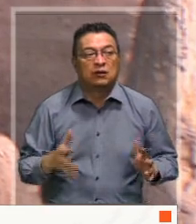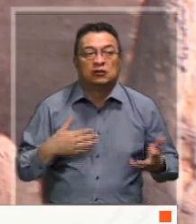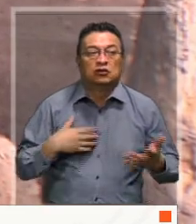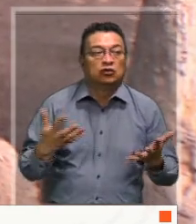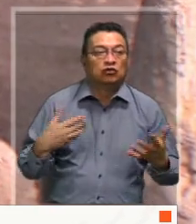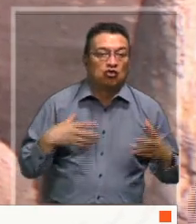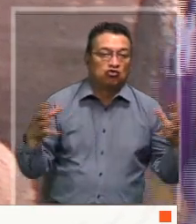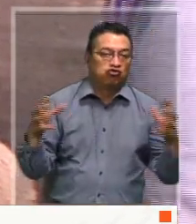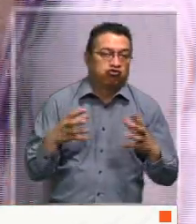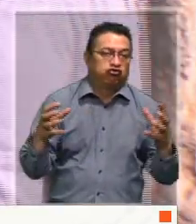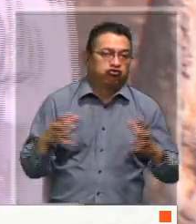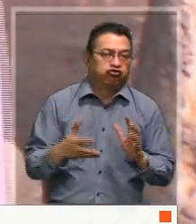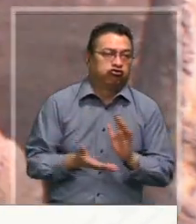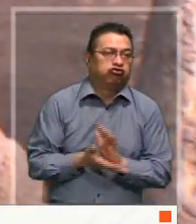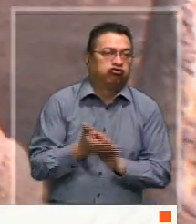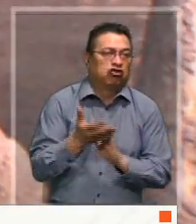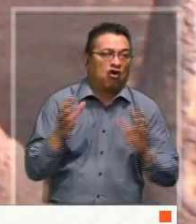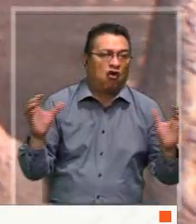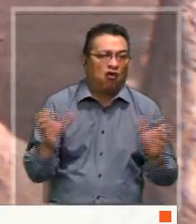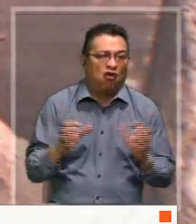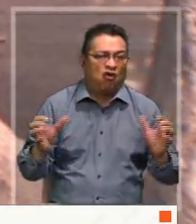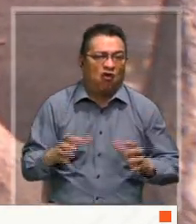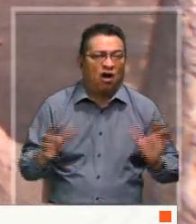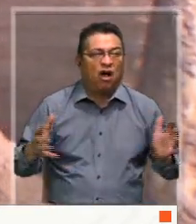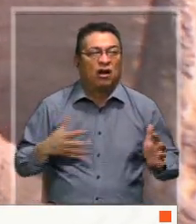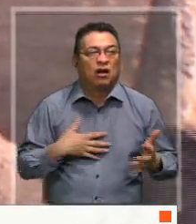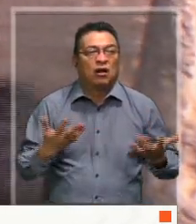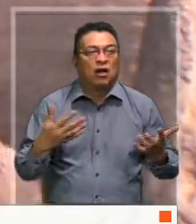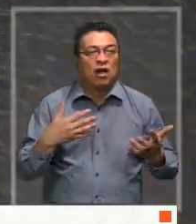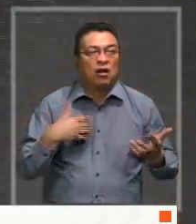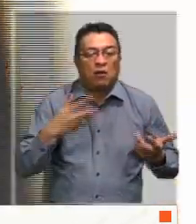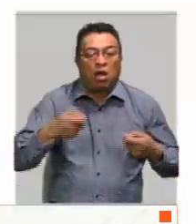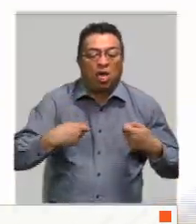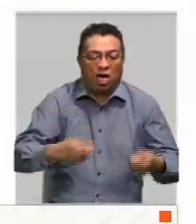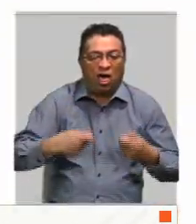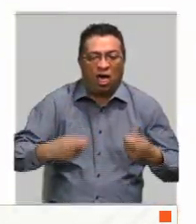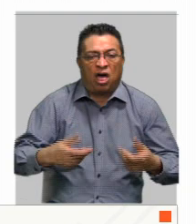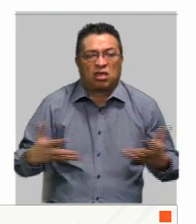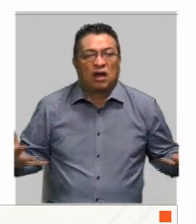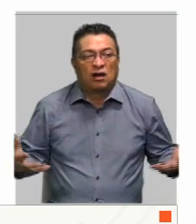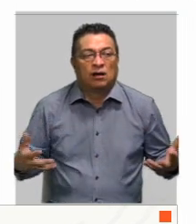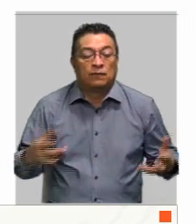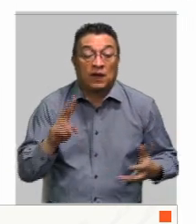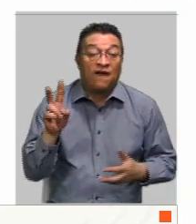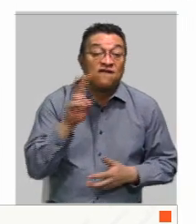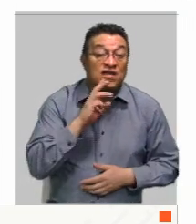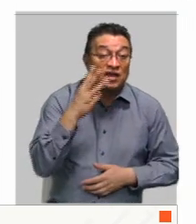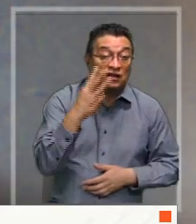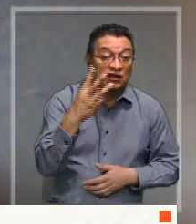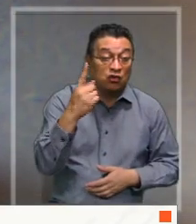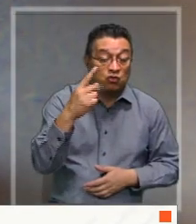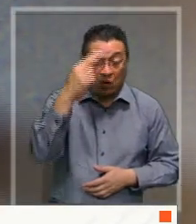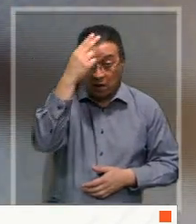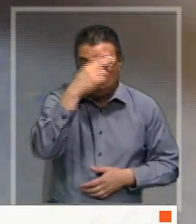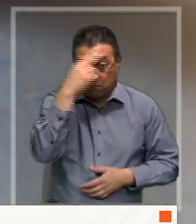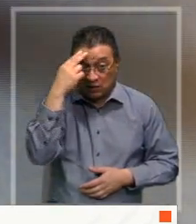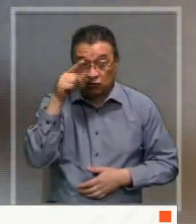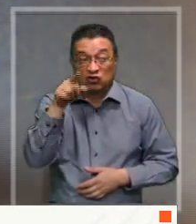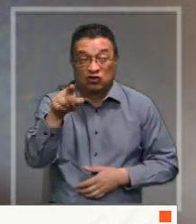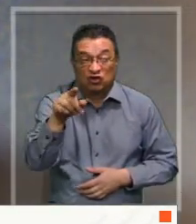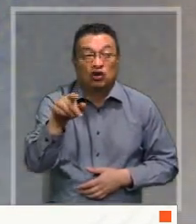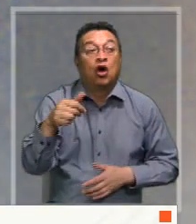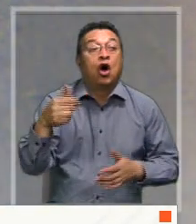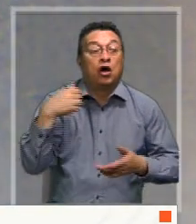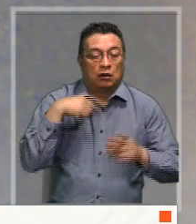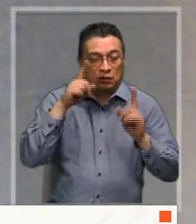Está fuerte. Está fuerte para en realidad lo que uno gasta. Hasta el viernes 31 de marzo, las aseguradoras tenían la obligación de